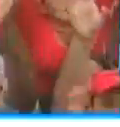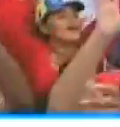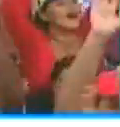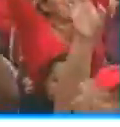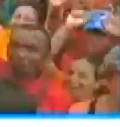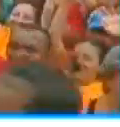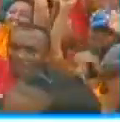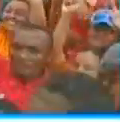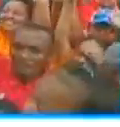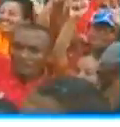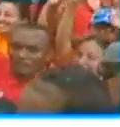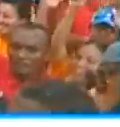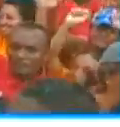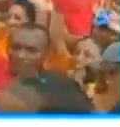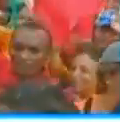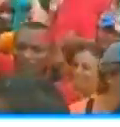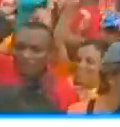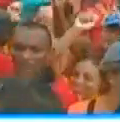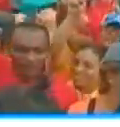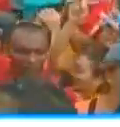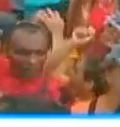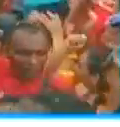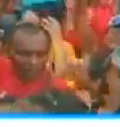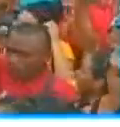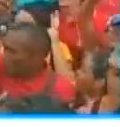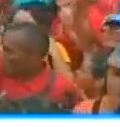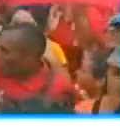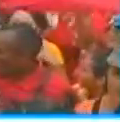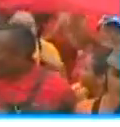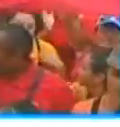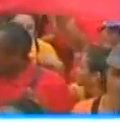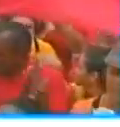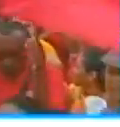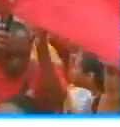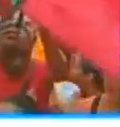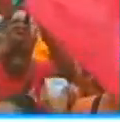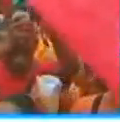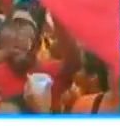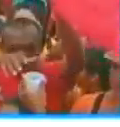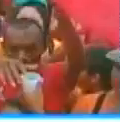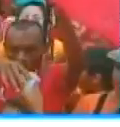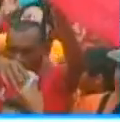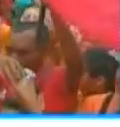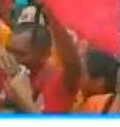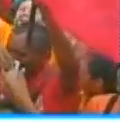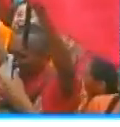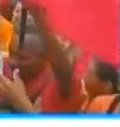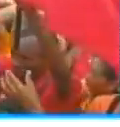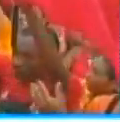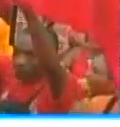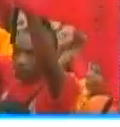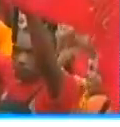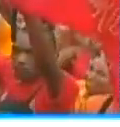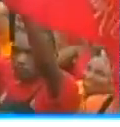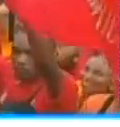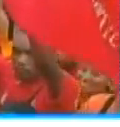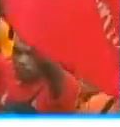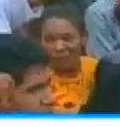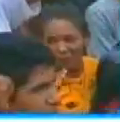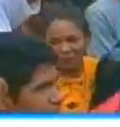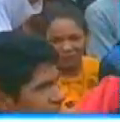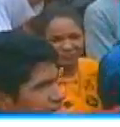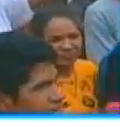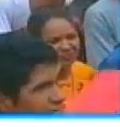Apure. Allí están, miren, las banderas rojas, las banderas tricolores. Allí está la bandera de la